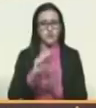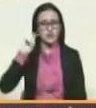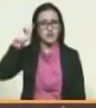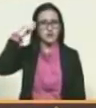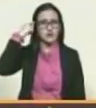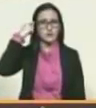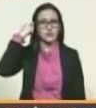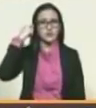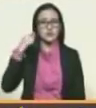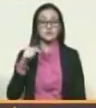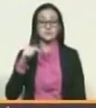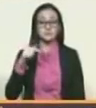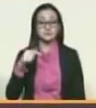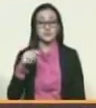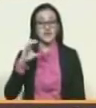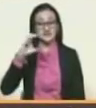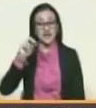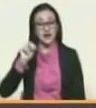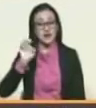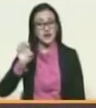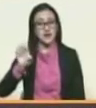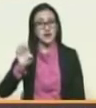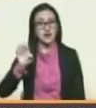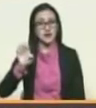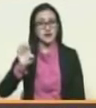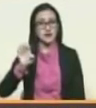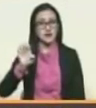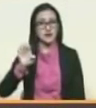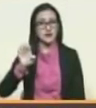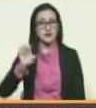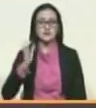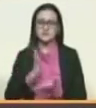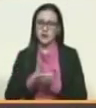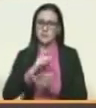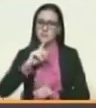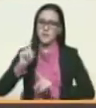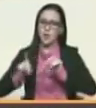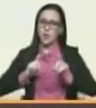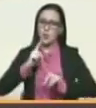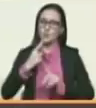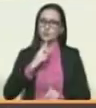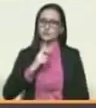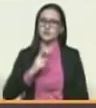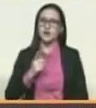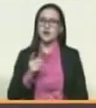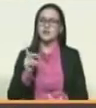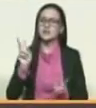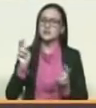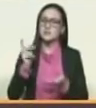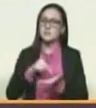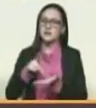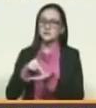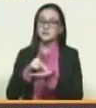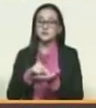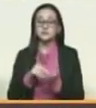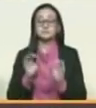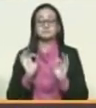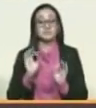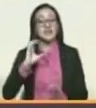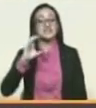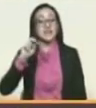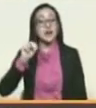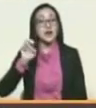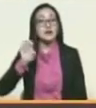el Consejo Nacional Electoral, que siempre nos han estado y nos preguntan sobre los temas de participación, el Consejo Nacional